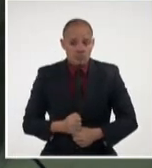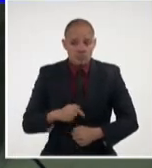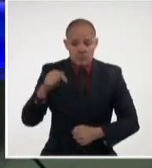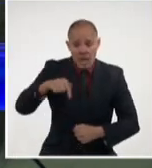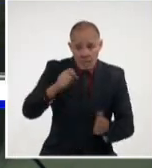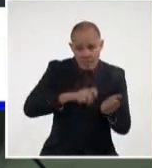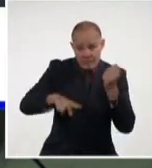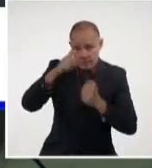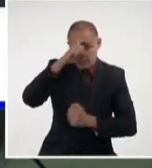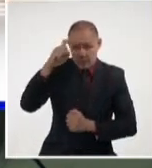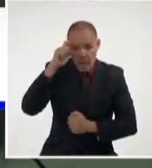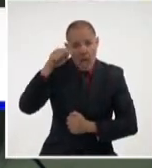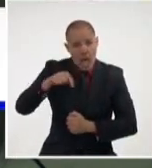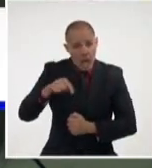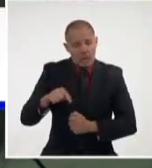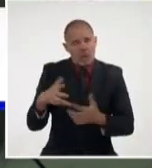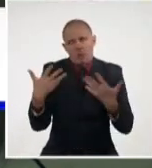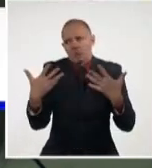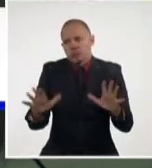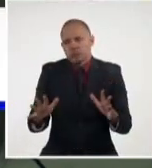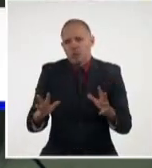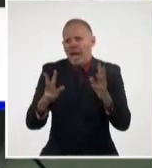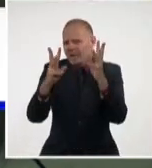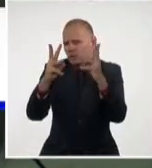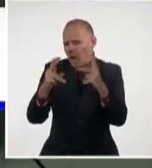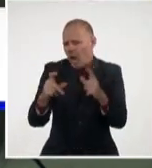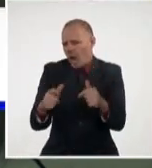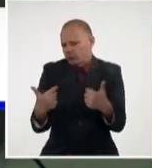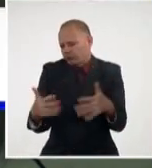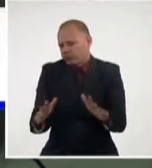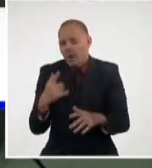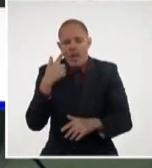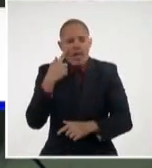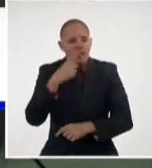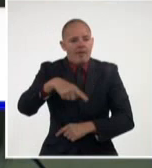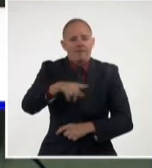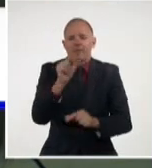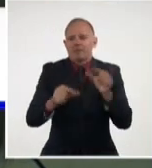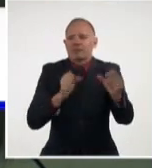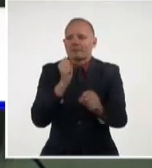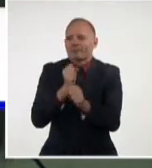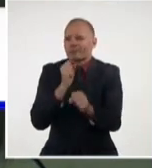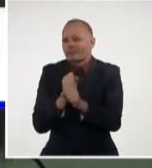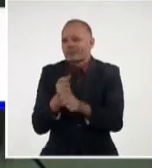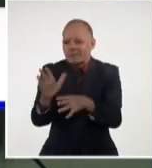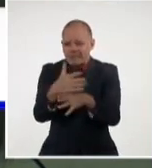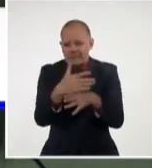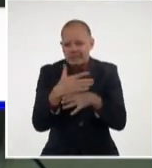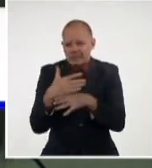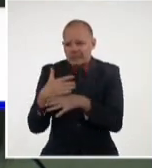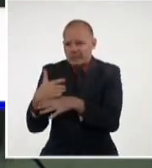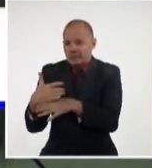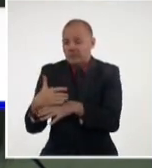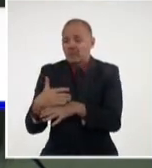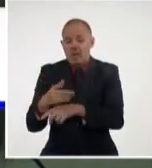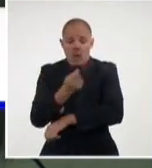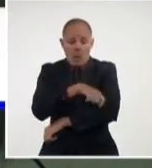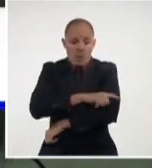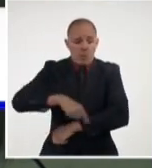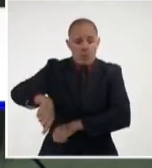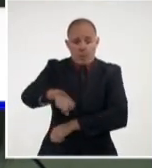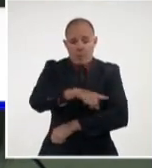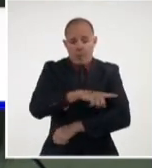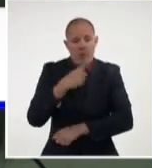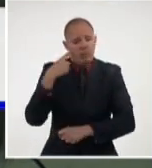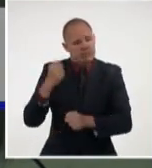celebrar. El esfuerzo de cada espirituano de su frente de trabajo, la abnegación con la que cada hijo de esta tierra se ha